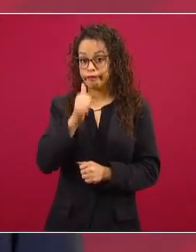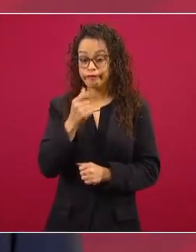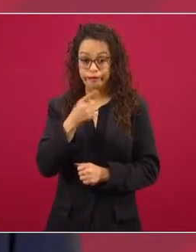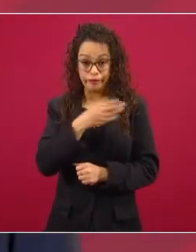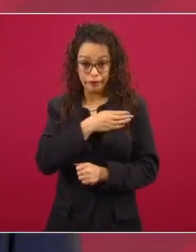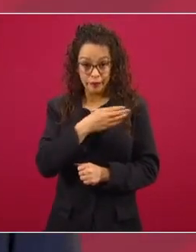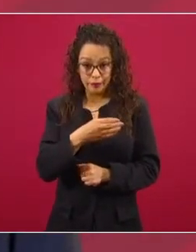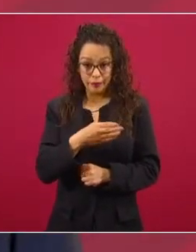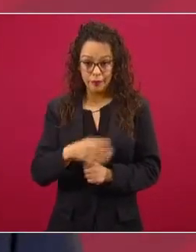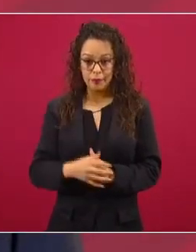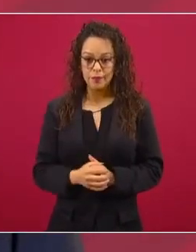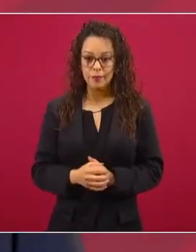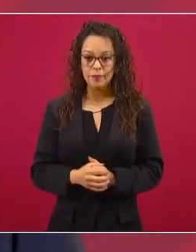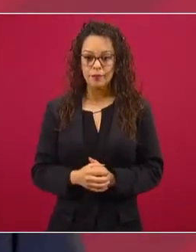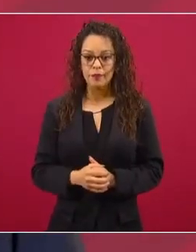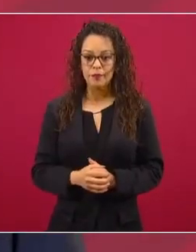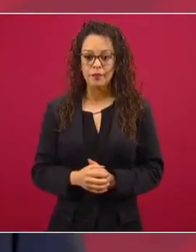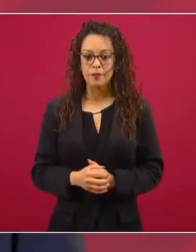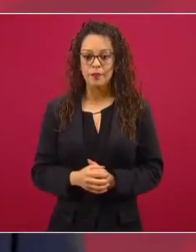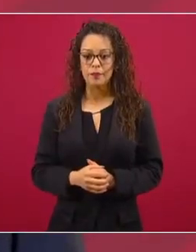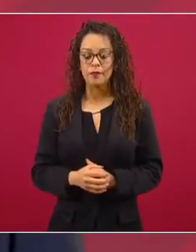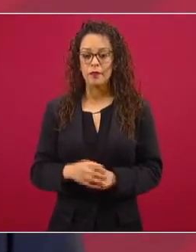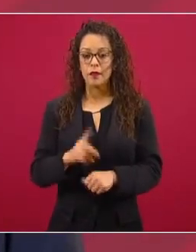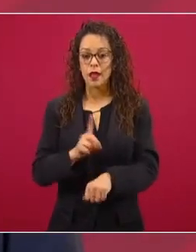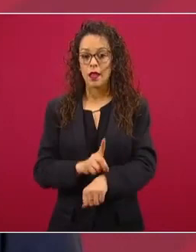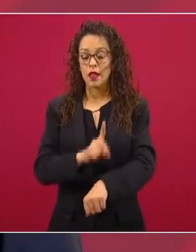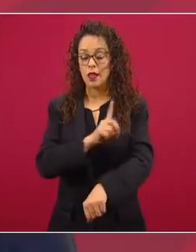desde el principio. Se